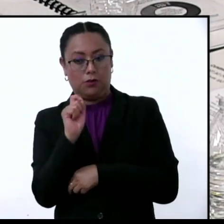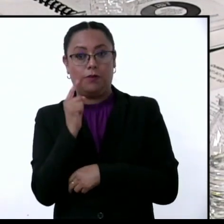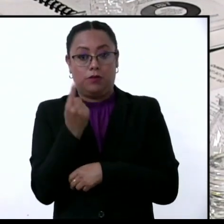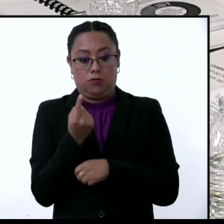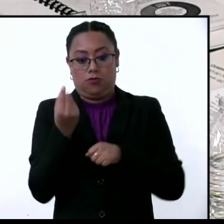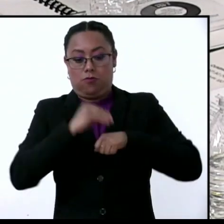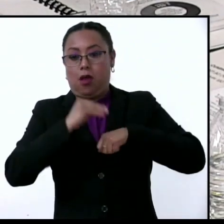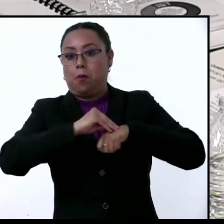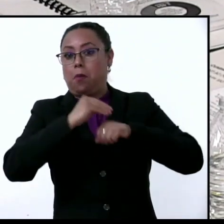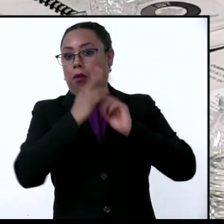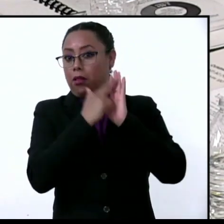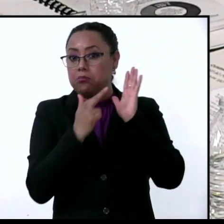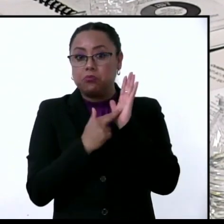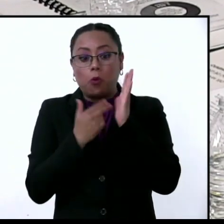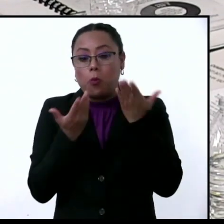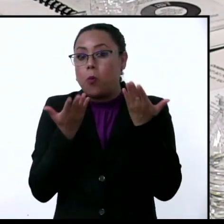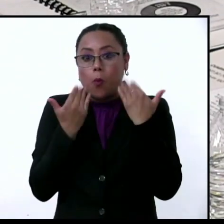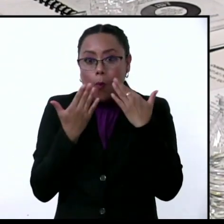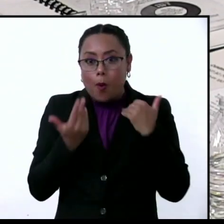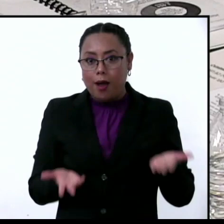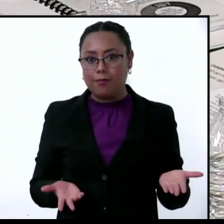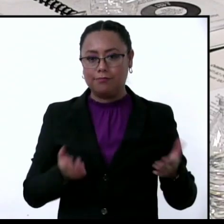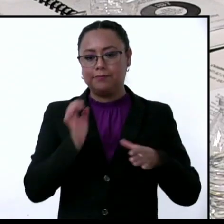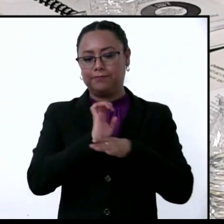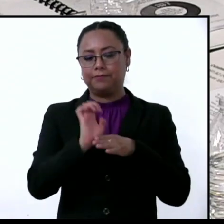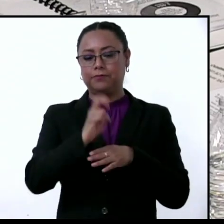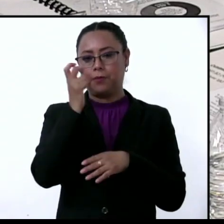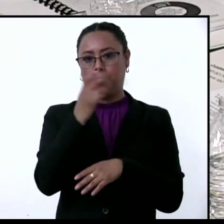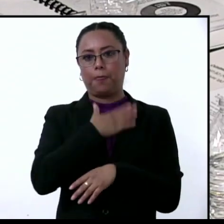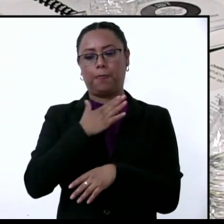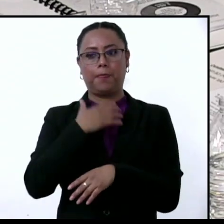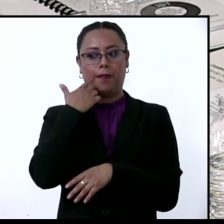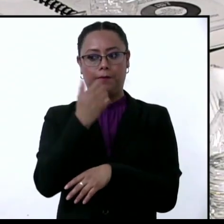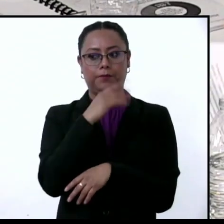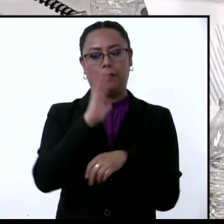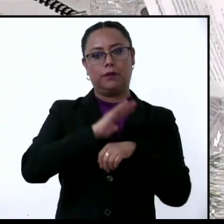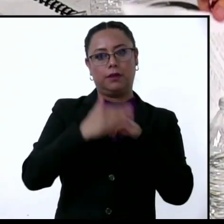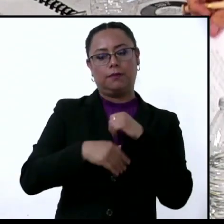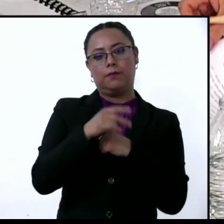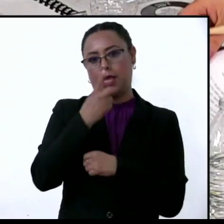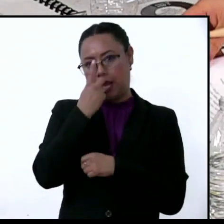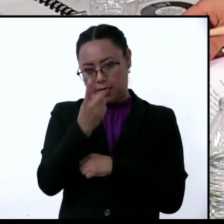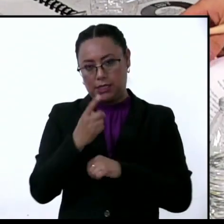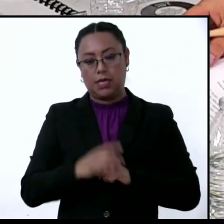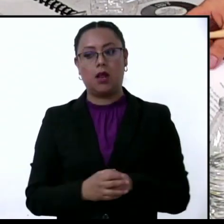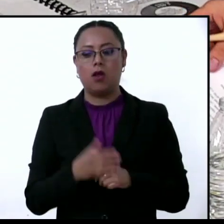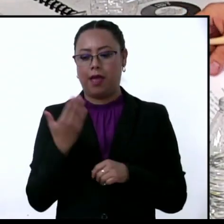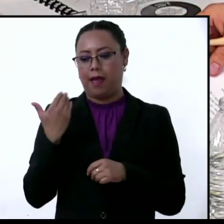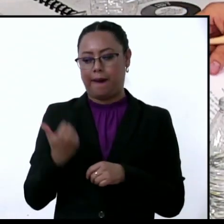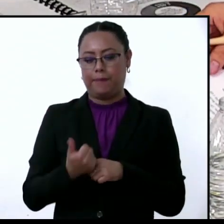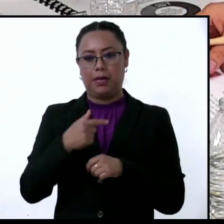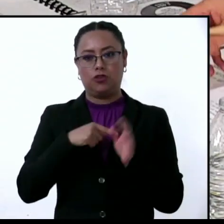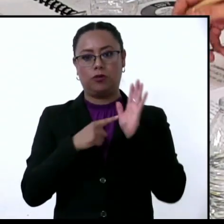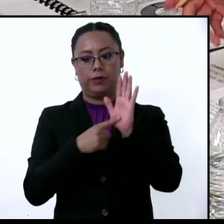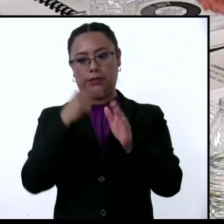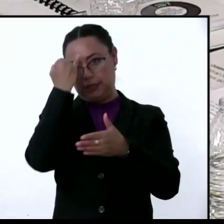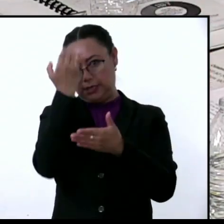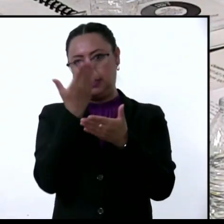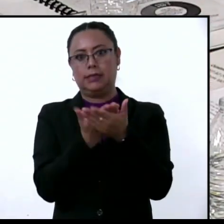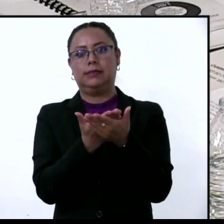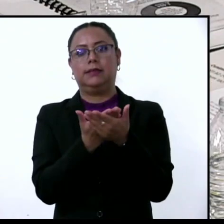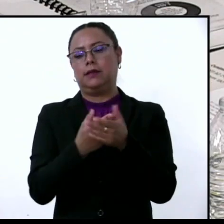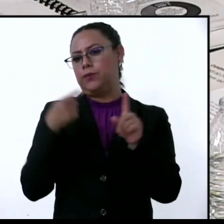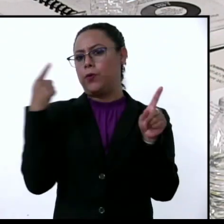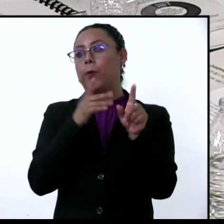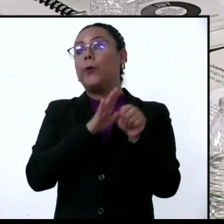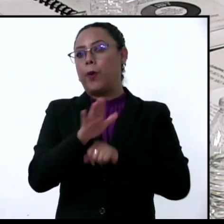reglamento. En este sentido, quisiera concluir diciendo que recientemente presenté una iniciativa con el objetivo